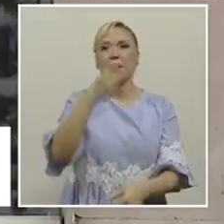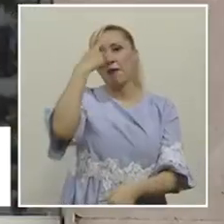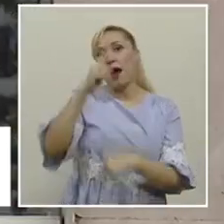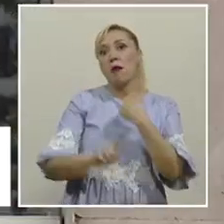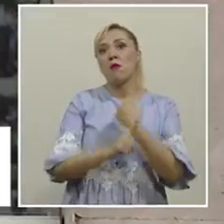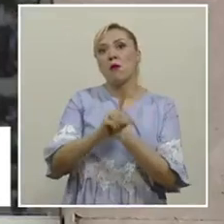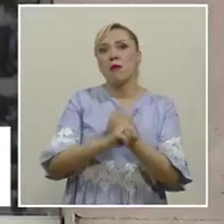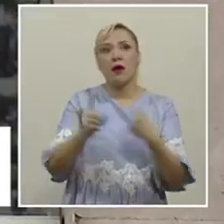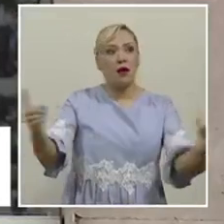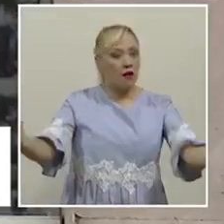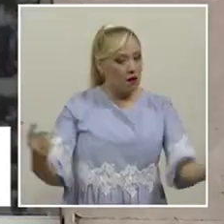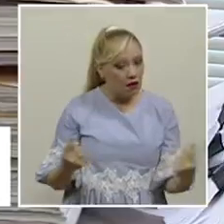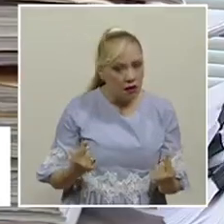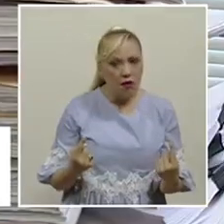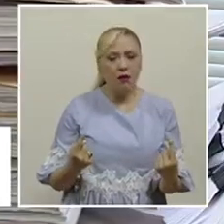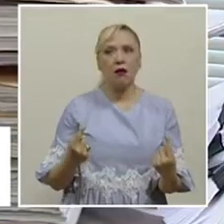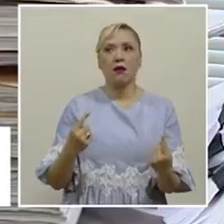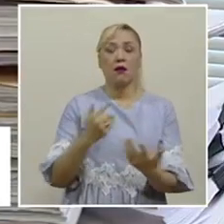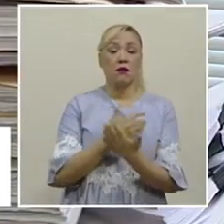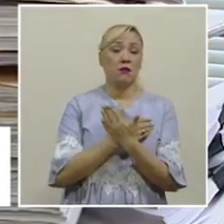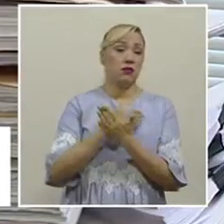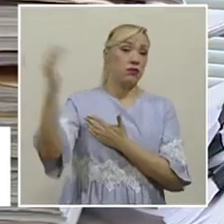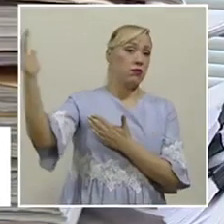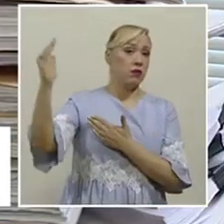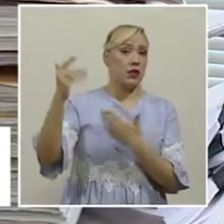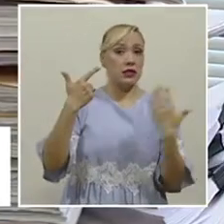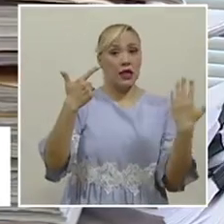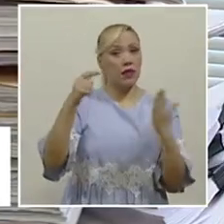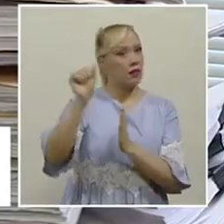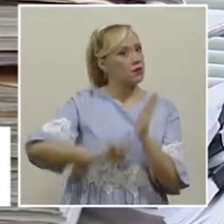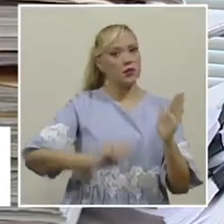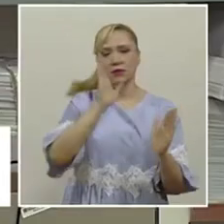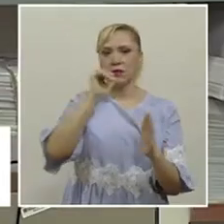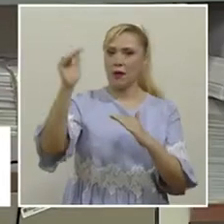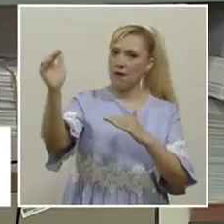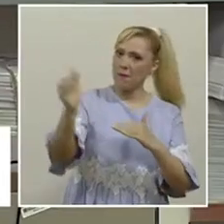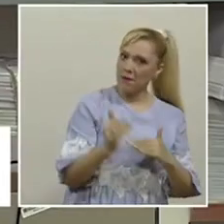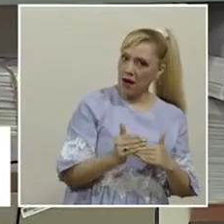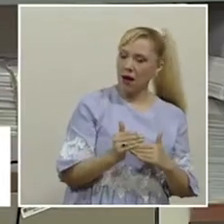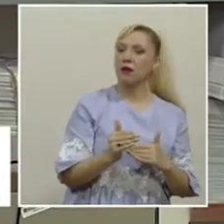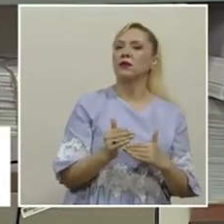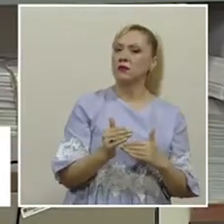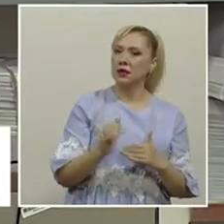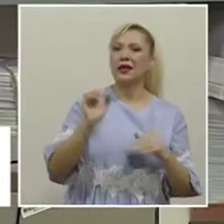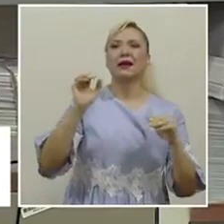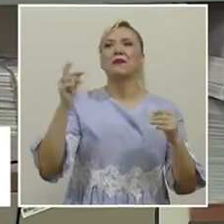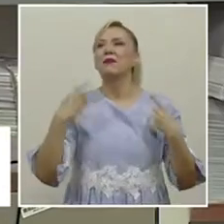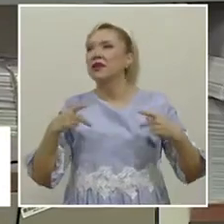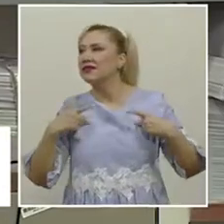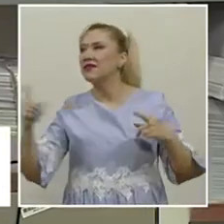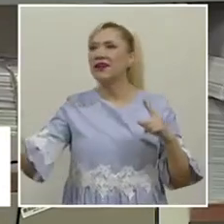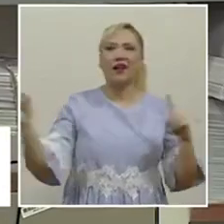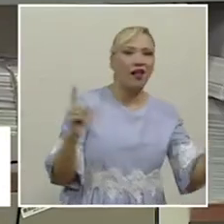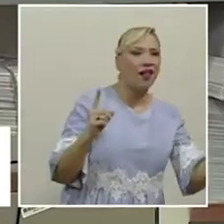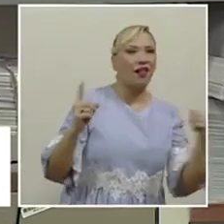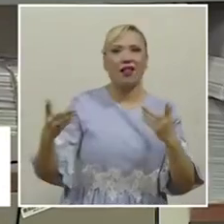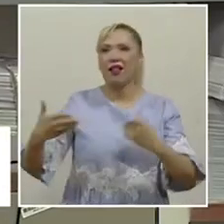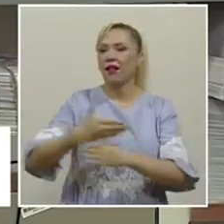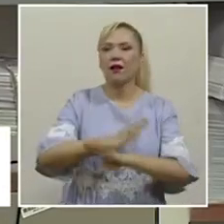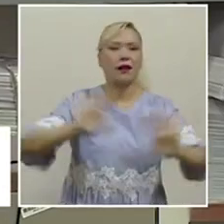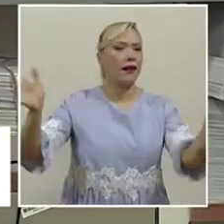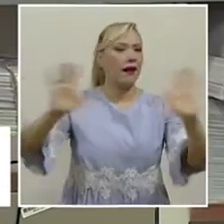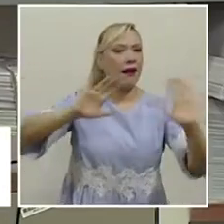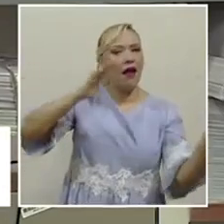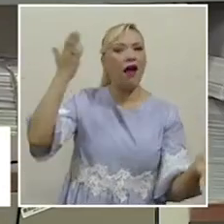sus manos en un plazo que no excede los 7 meses en promedio y sin intermediarios, lo que contrasta con el anterior